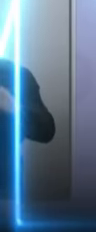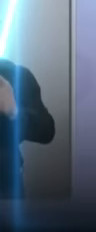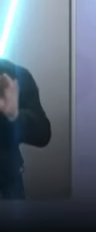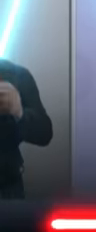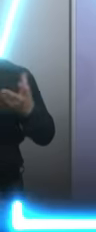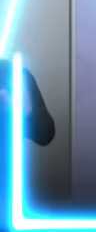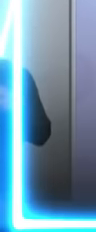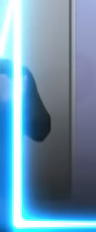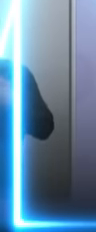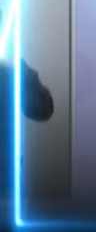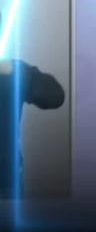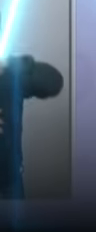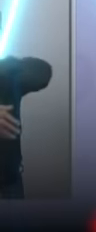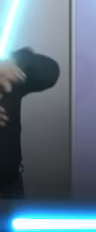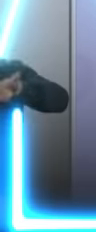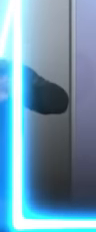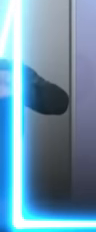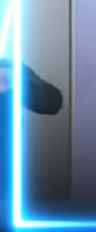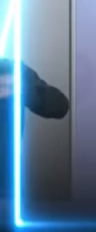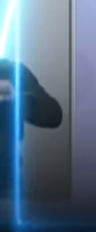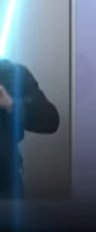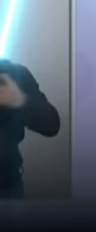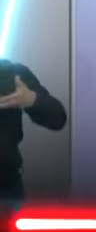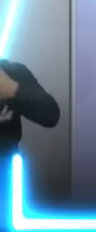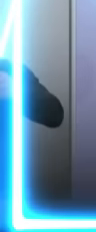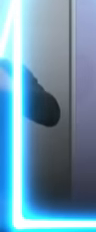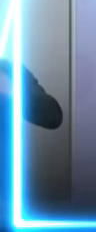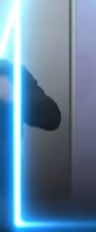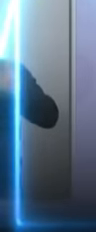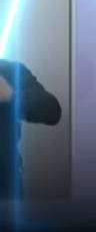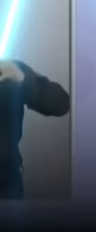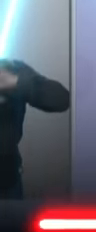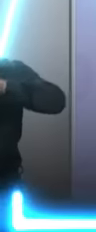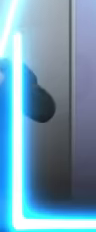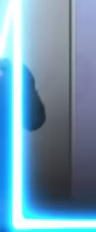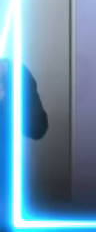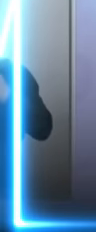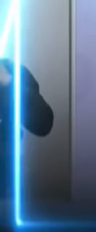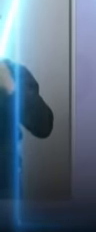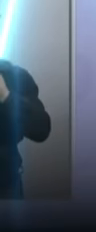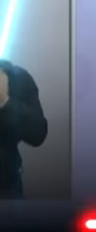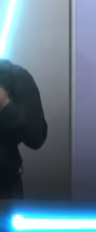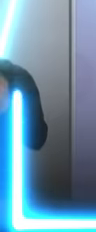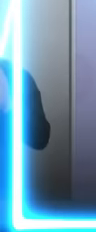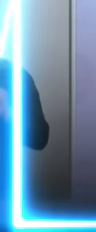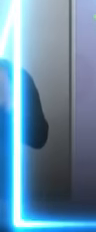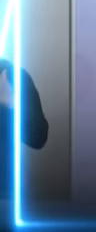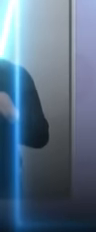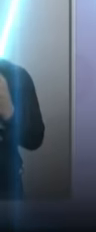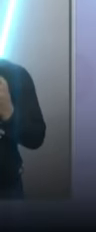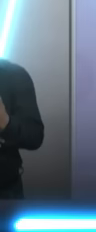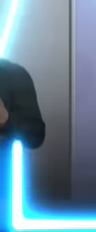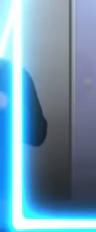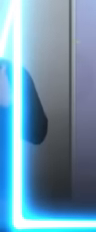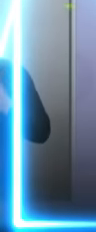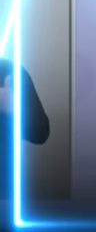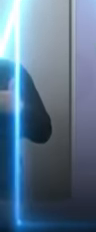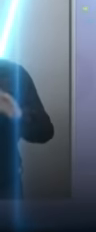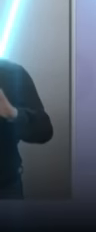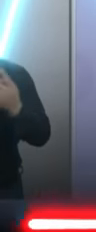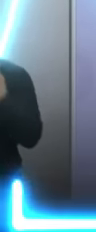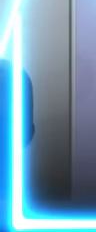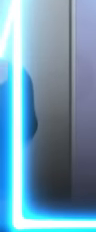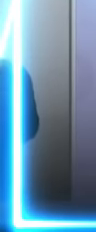la inclusión y el trabajo en equipo para lograr una verdadera transformación. Insisto en que pronto se va a terminar con la oscura noche de casi 100